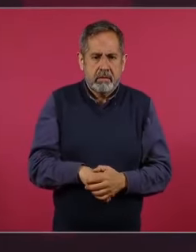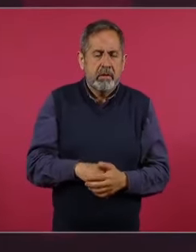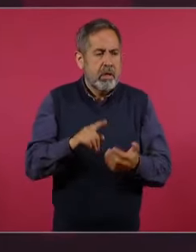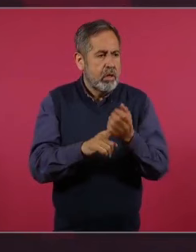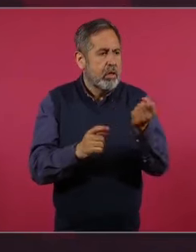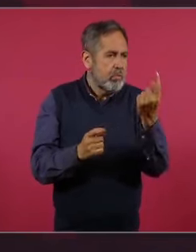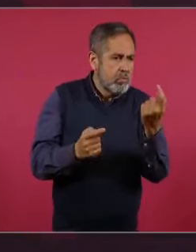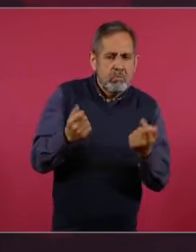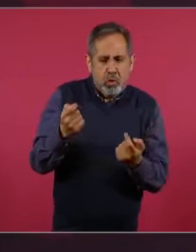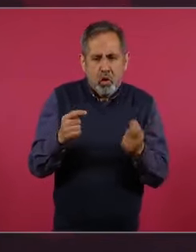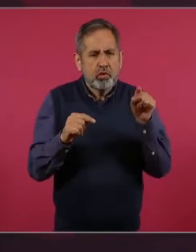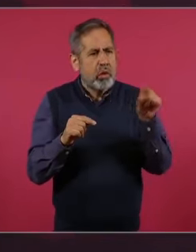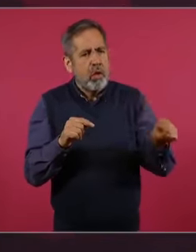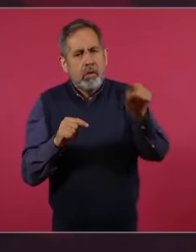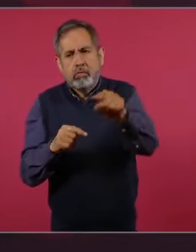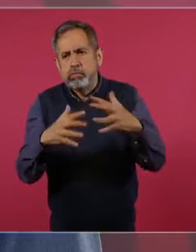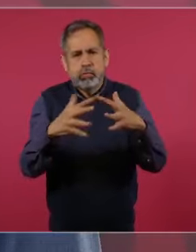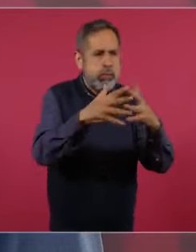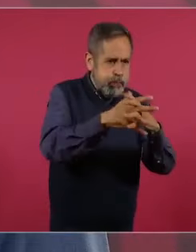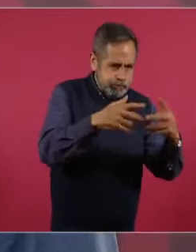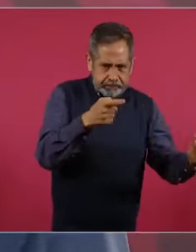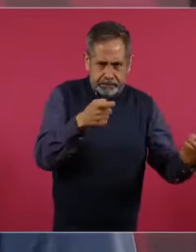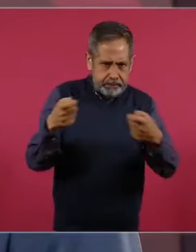pocos y por eso